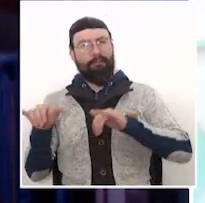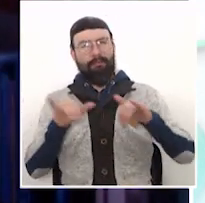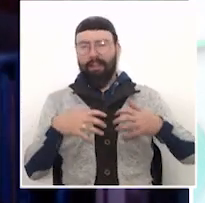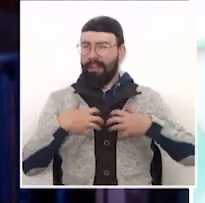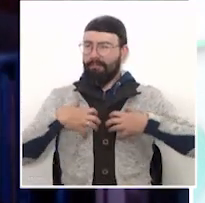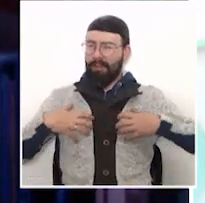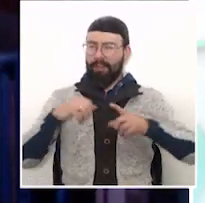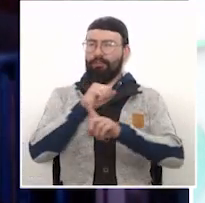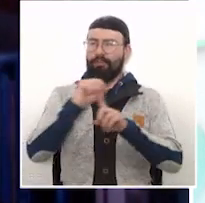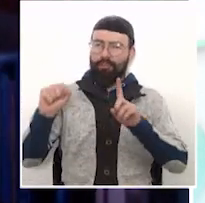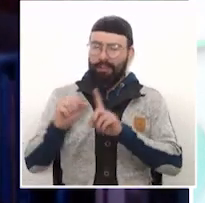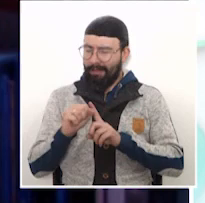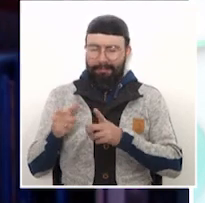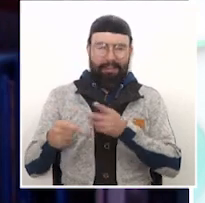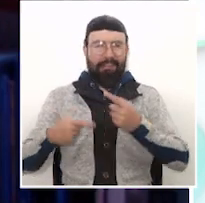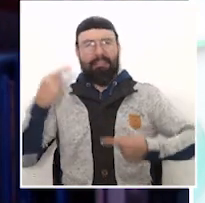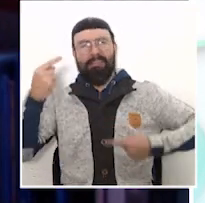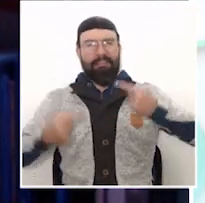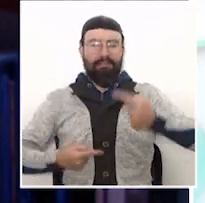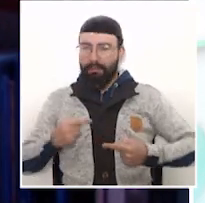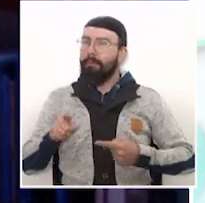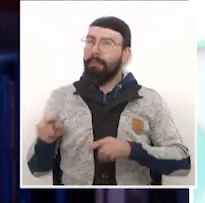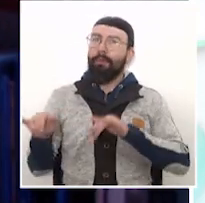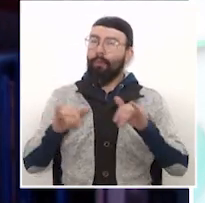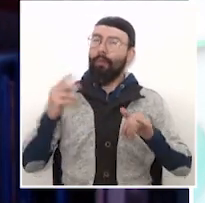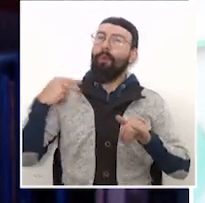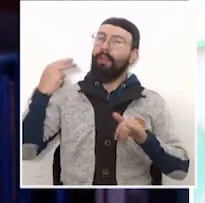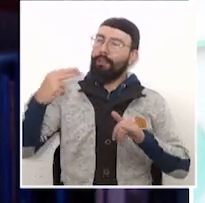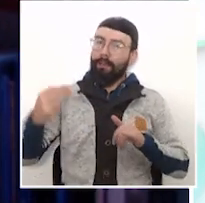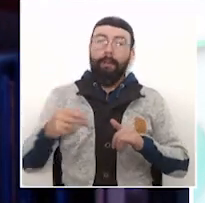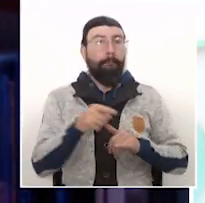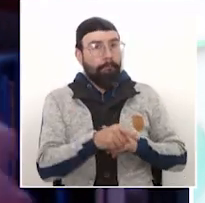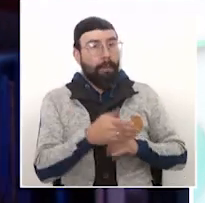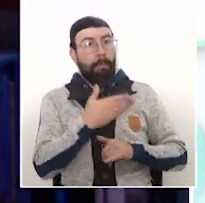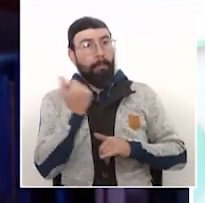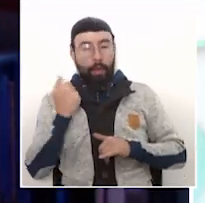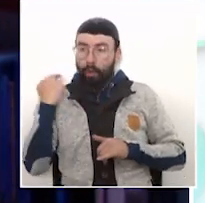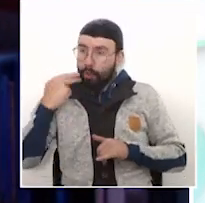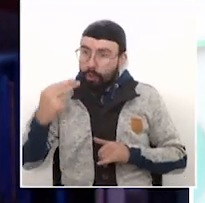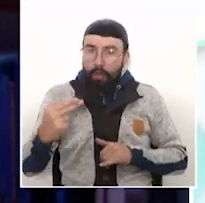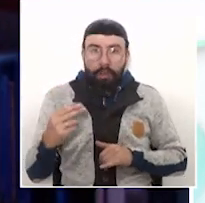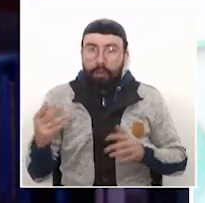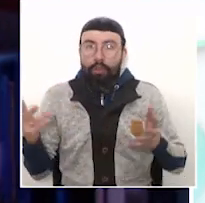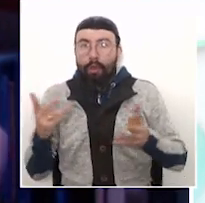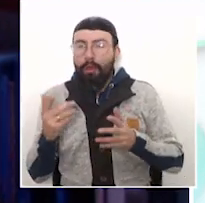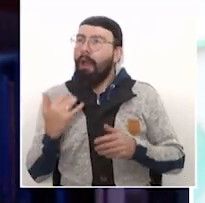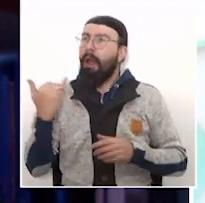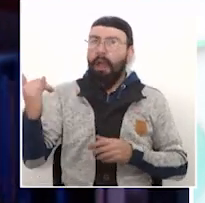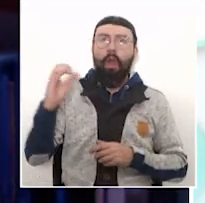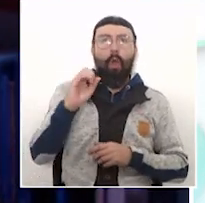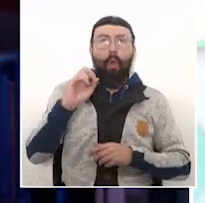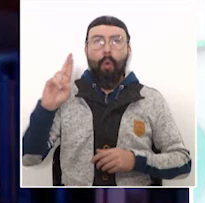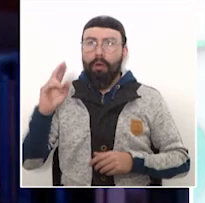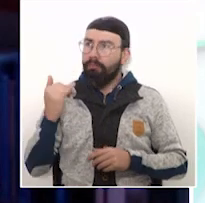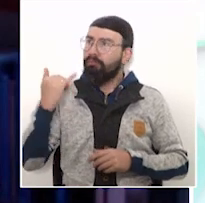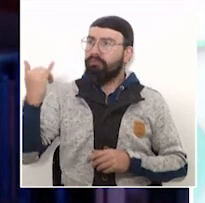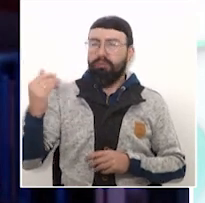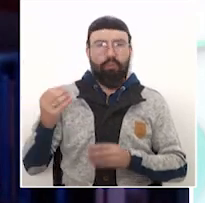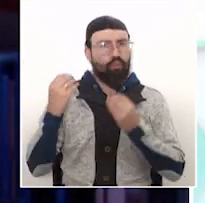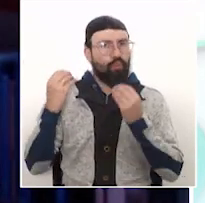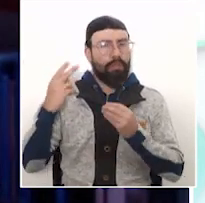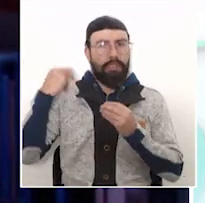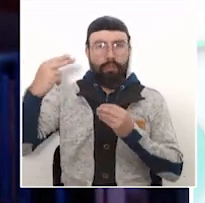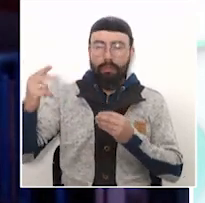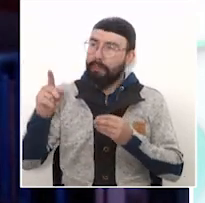estará? Se lo voy a contar con una historia. Casi de las mejores historias vienen del Oriente. En el Oriente siempre ha habido mucha sabiduría. Y